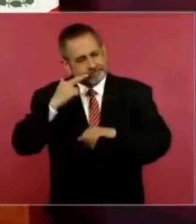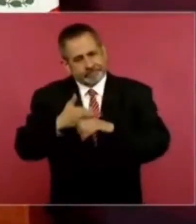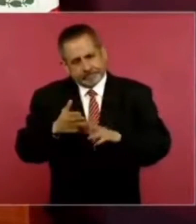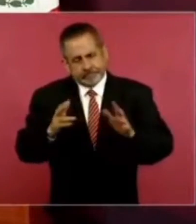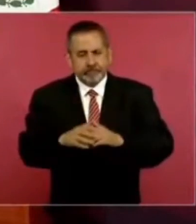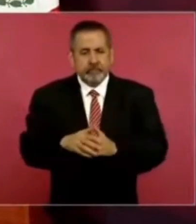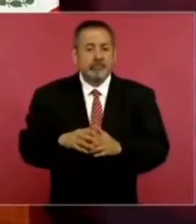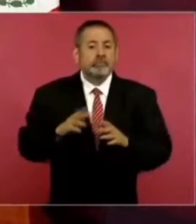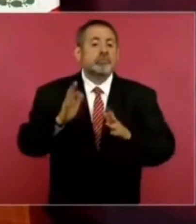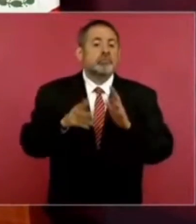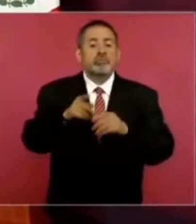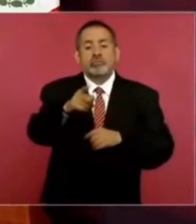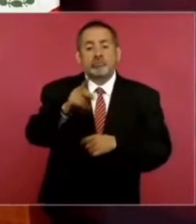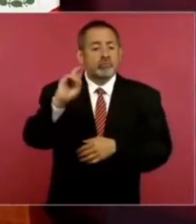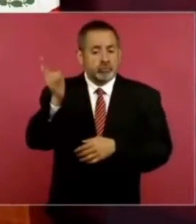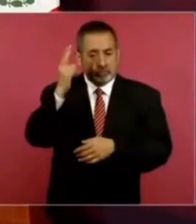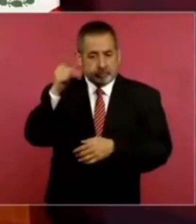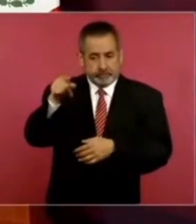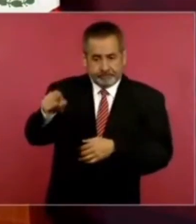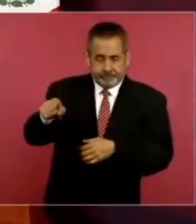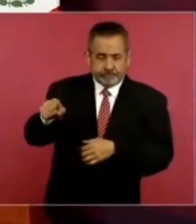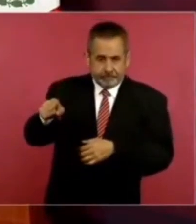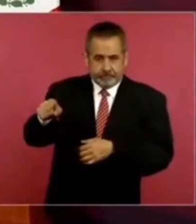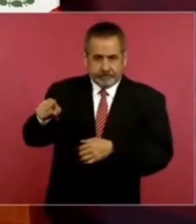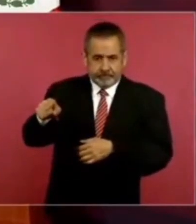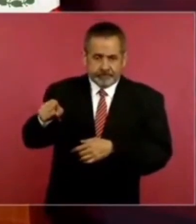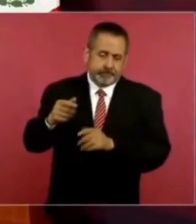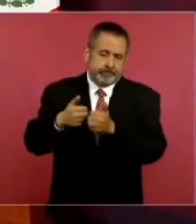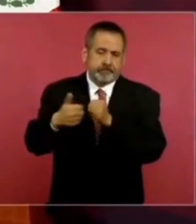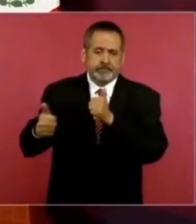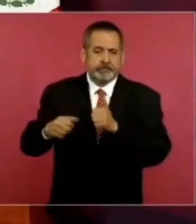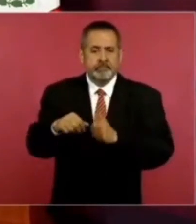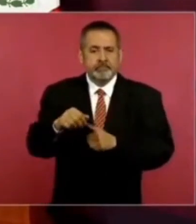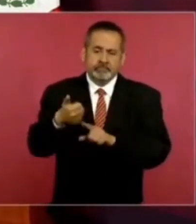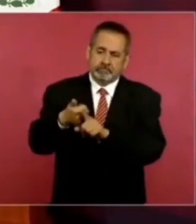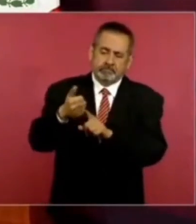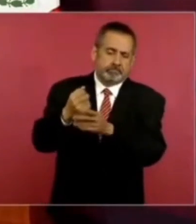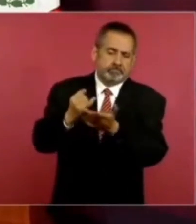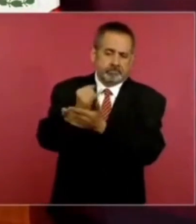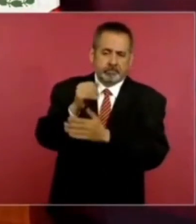o en el caso de las universidades que son autónomas